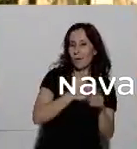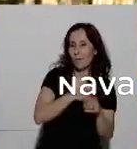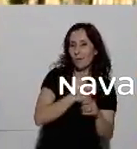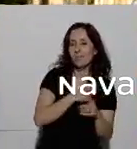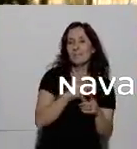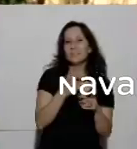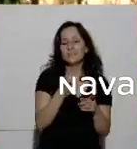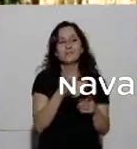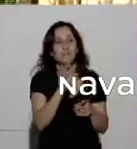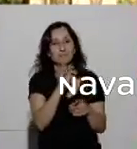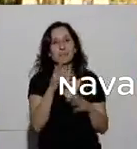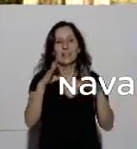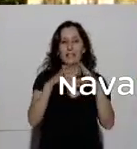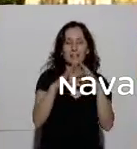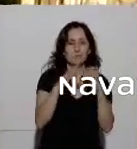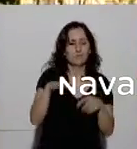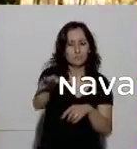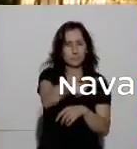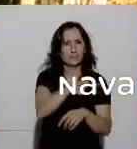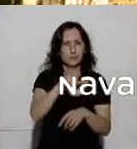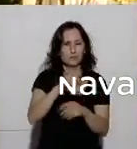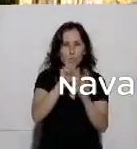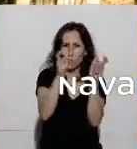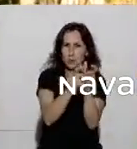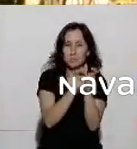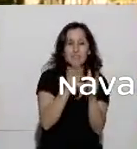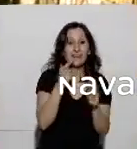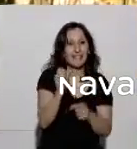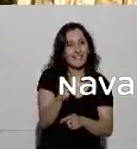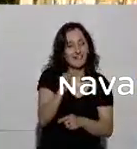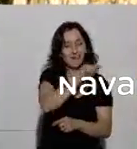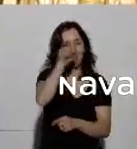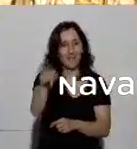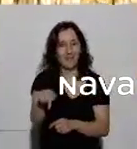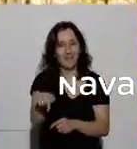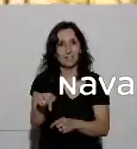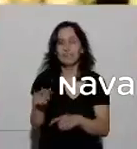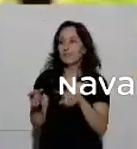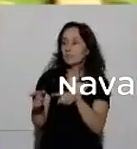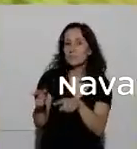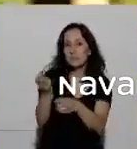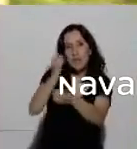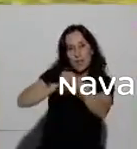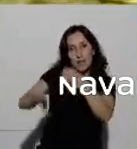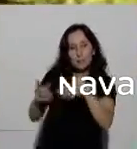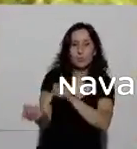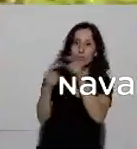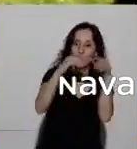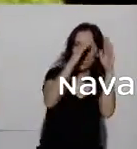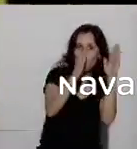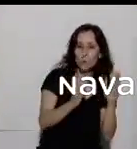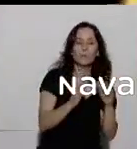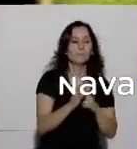y miles, aquí solo... Y de alguna vez habría allí reuniones, pero lo habitual es reunirse aquí... Y pasaban del Prado a la cueva de la Aquelarre. A la cueva, que vamos a verla.